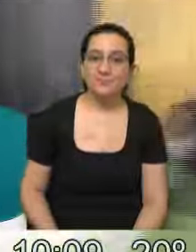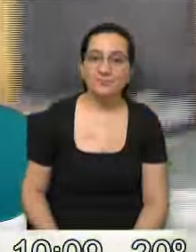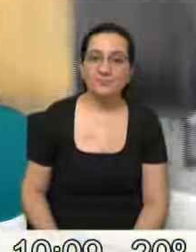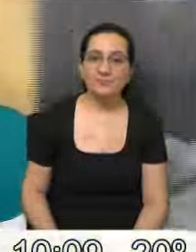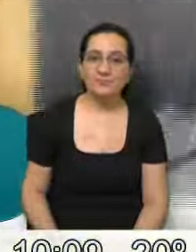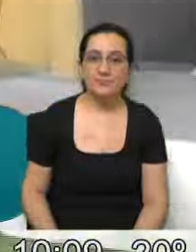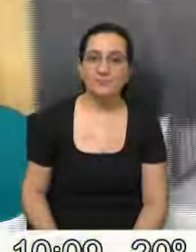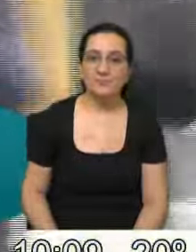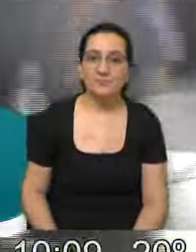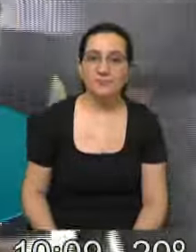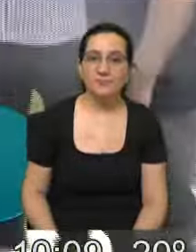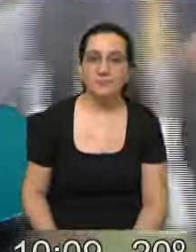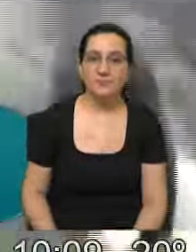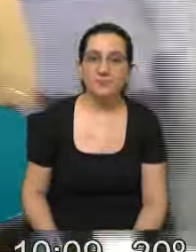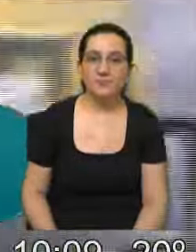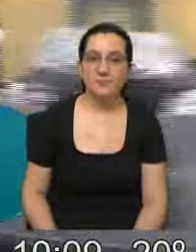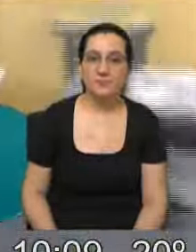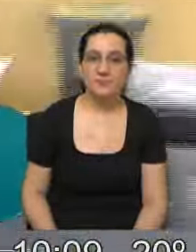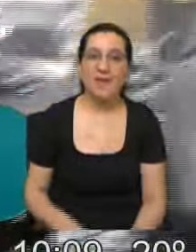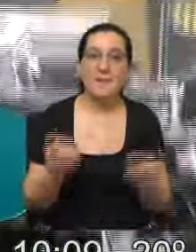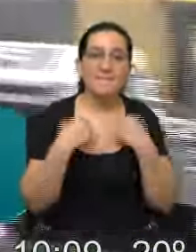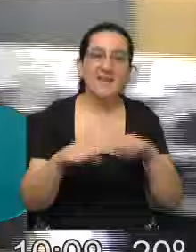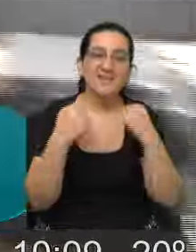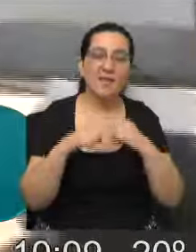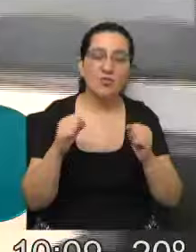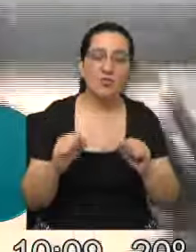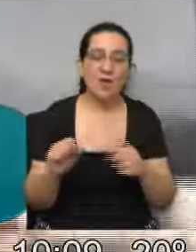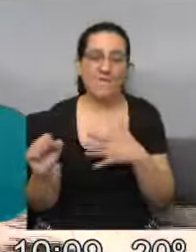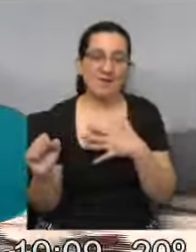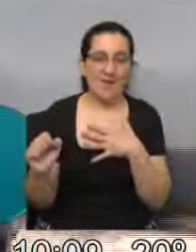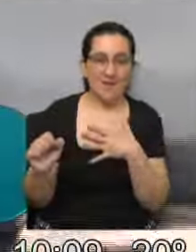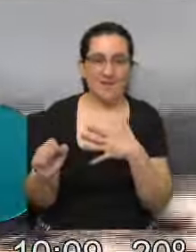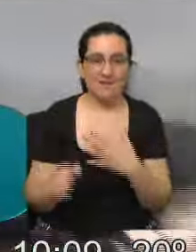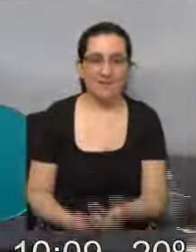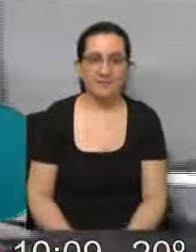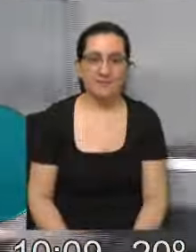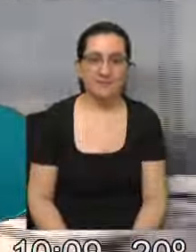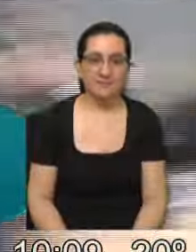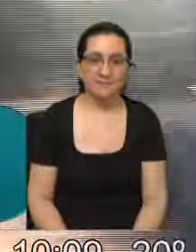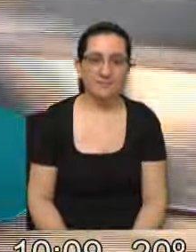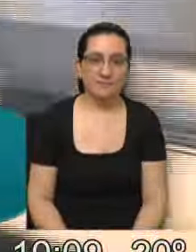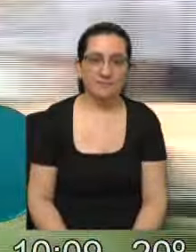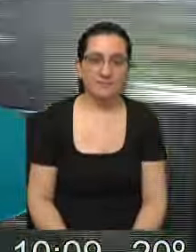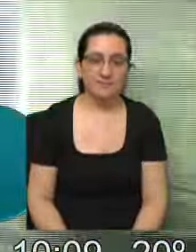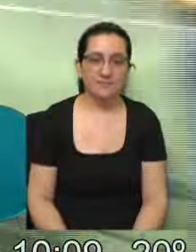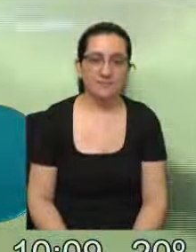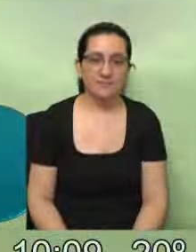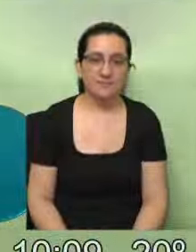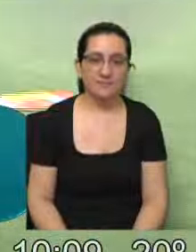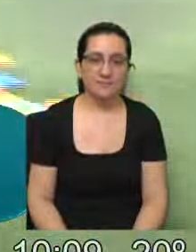arriba lo tenemos ah Están practicando la corio Marcelo en este momento